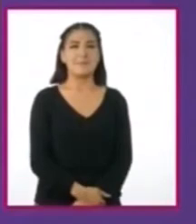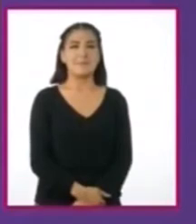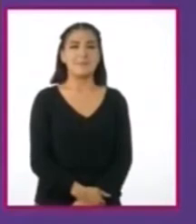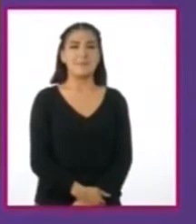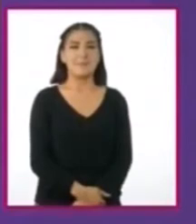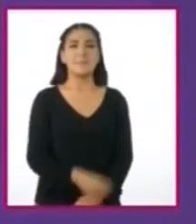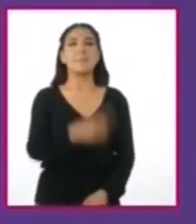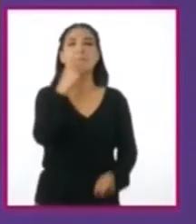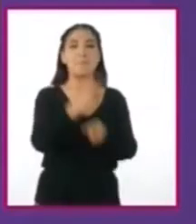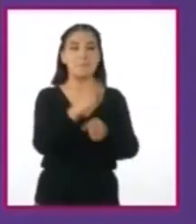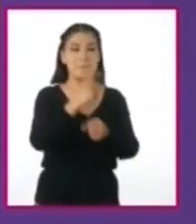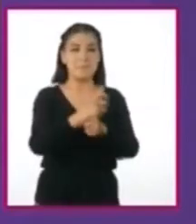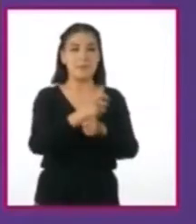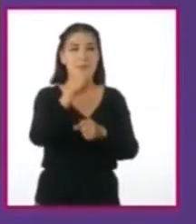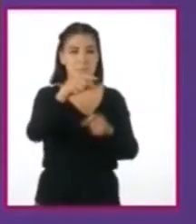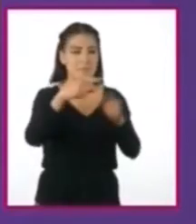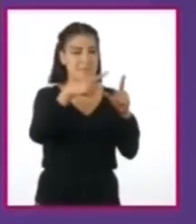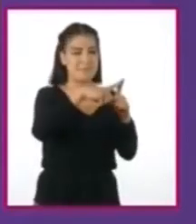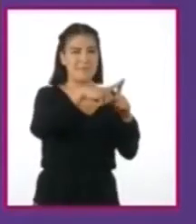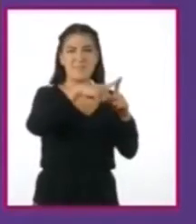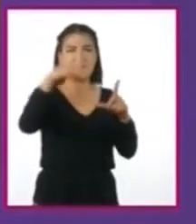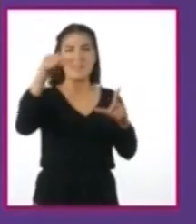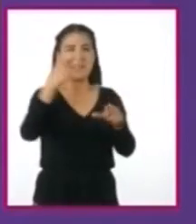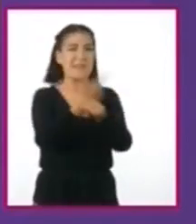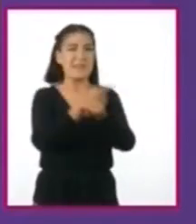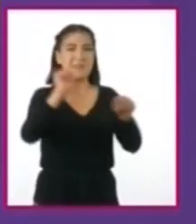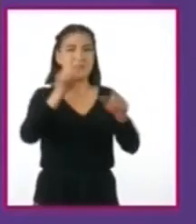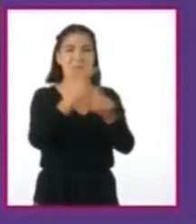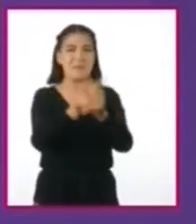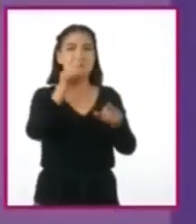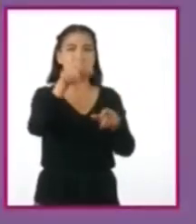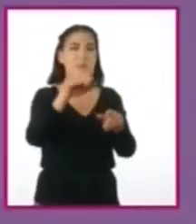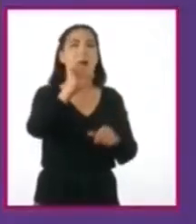Trazamos un triángulo cualquiera que llamaremos ABC.